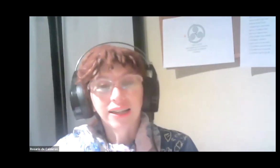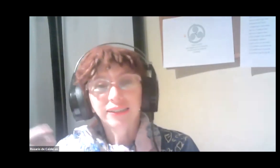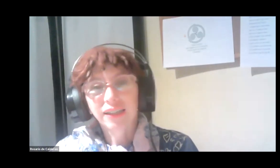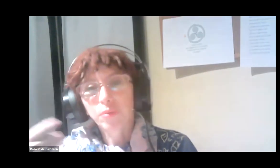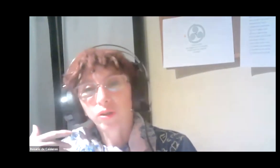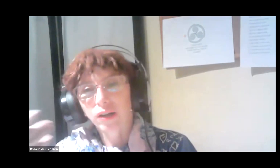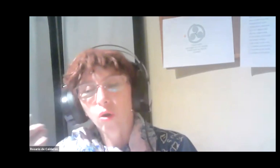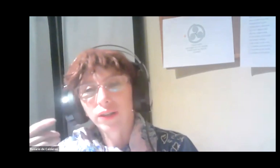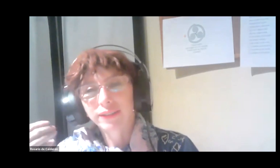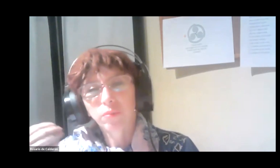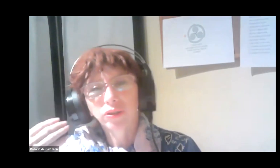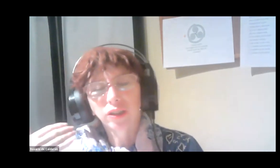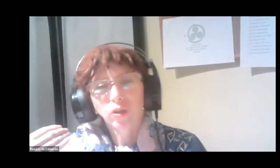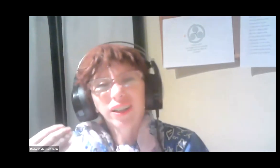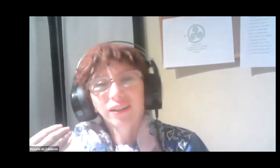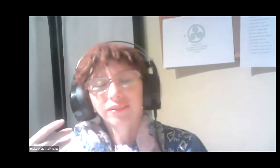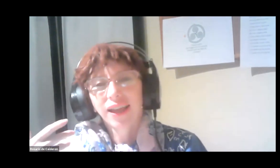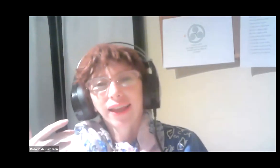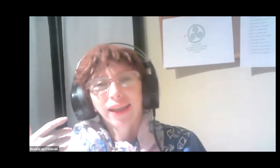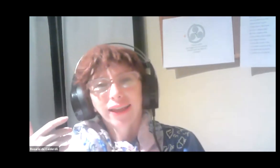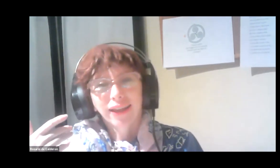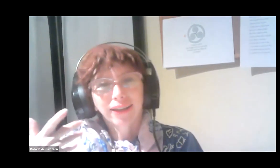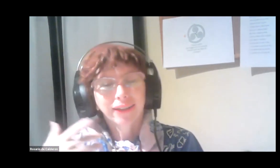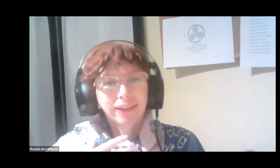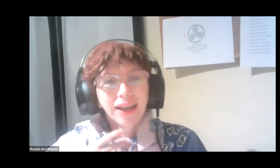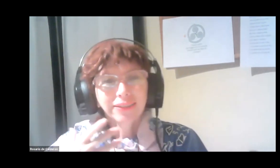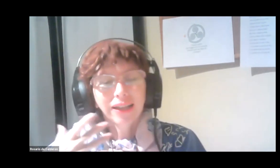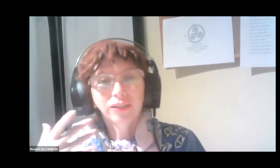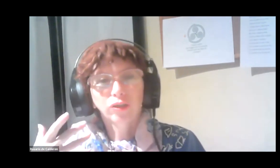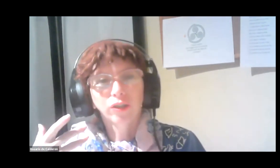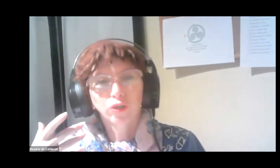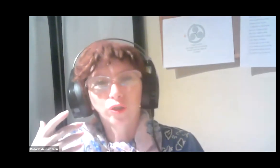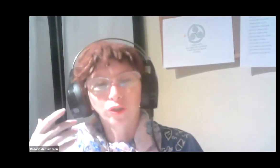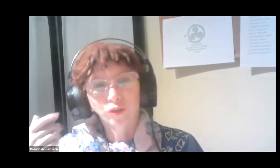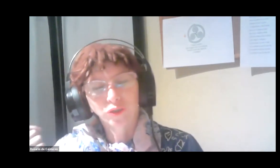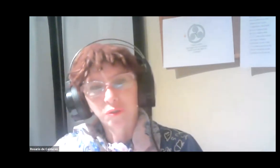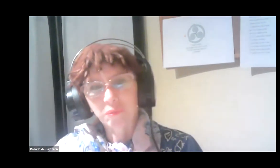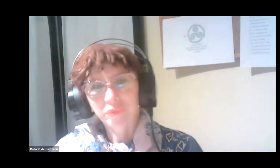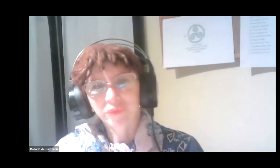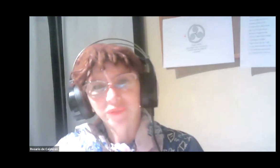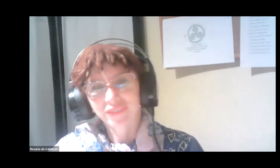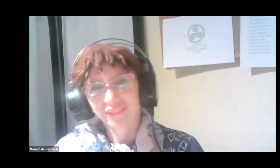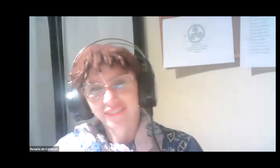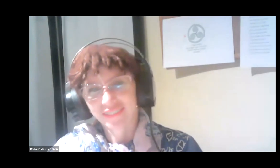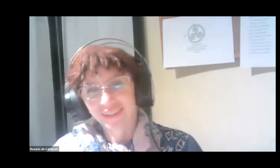en este cambio de roles que hemos hecho qué y que ha salido de nosotros